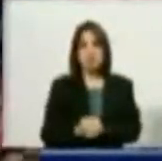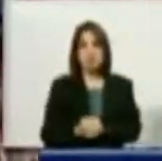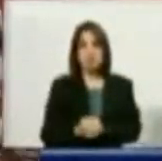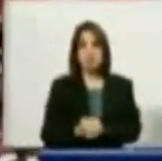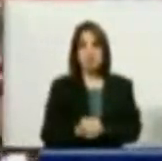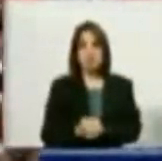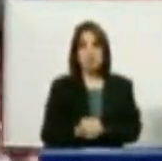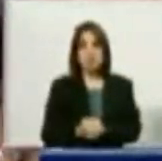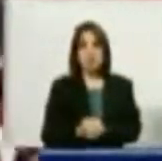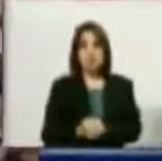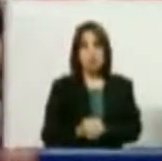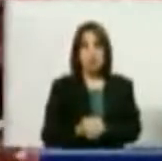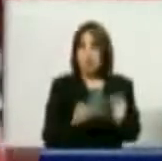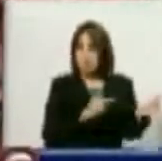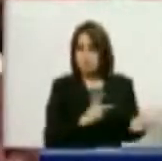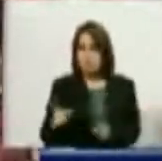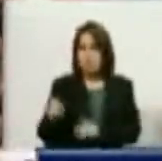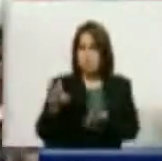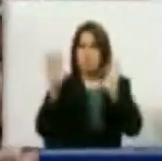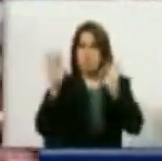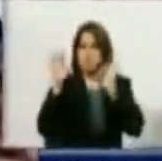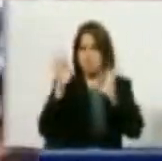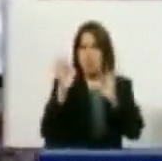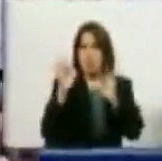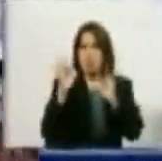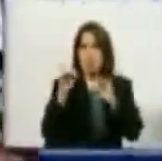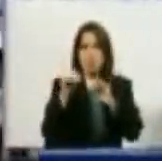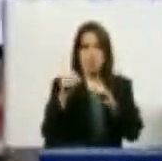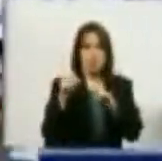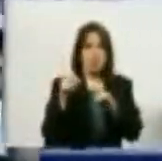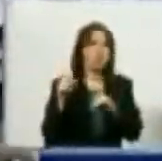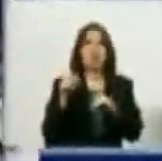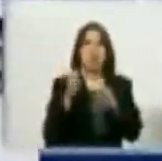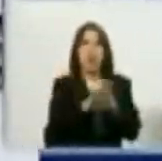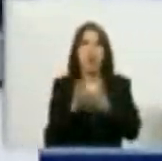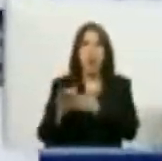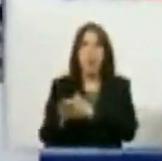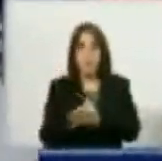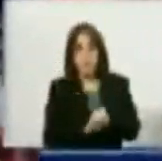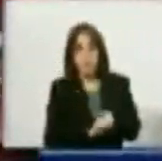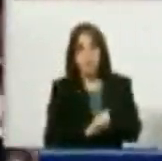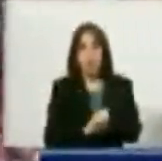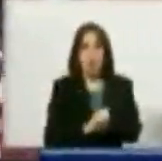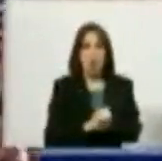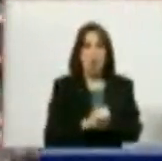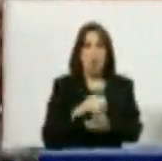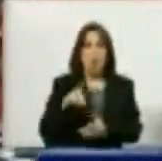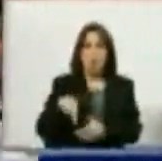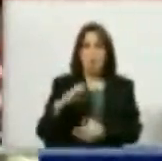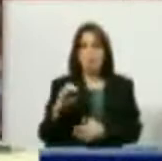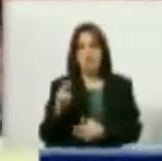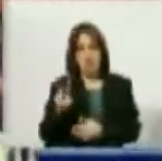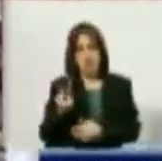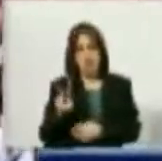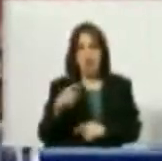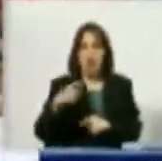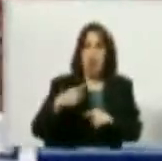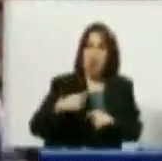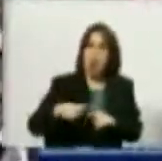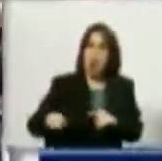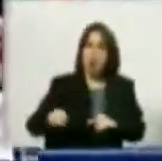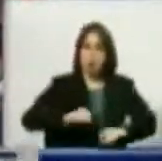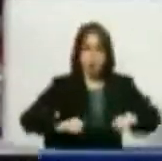Venezuela invitados especiales no deben estar por allí los camaradas del partido comunista el movimiento electoral del